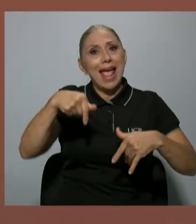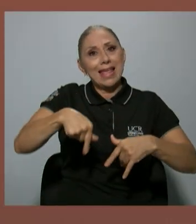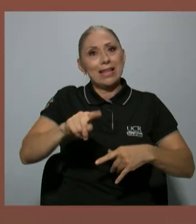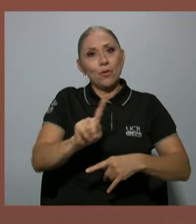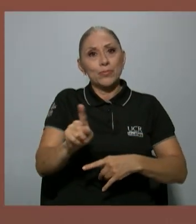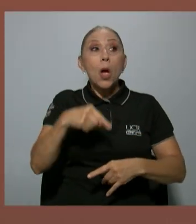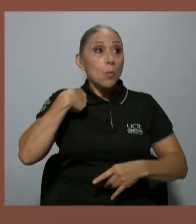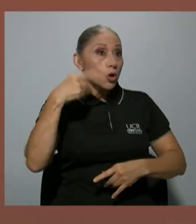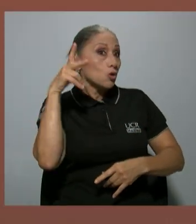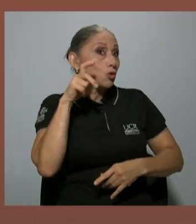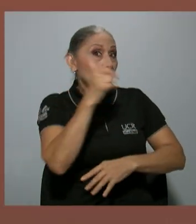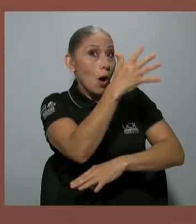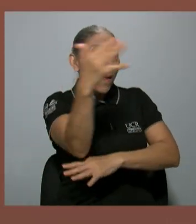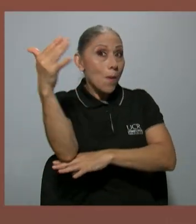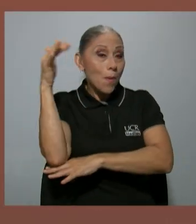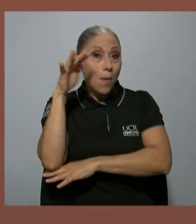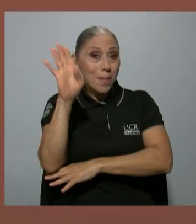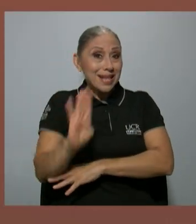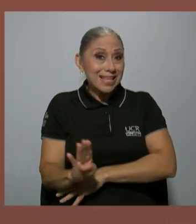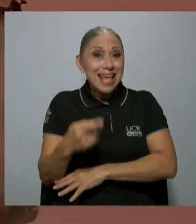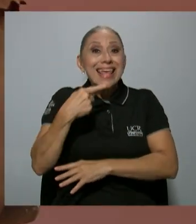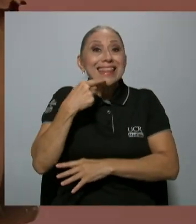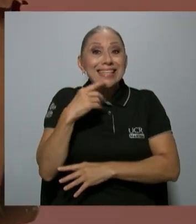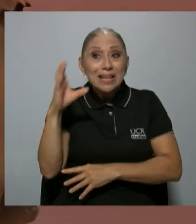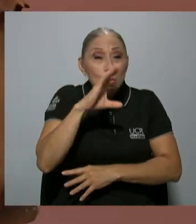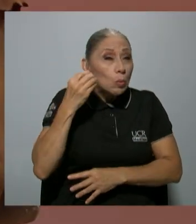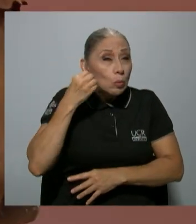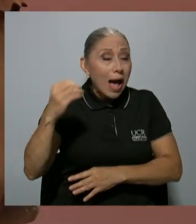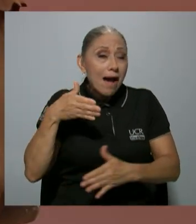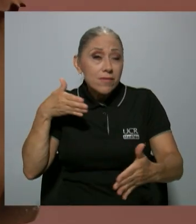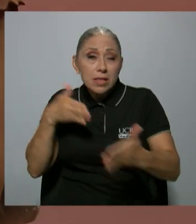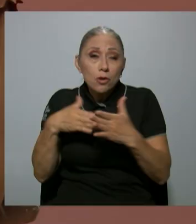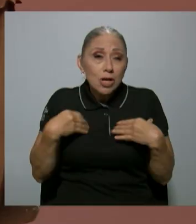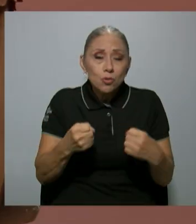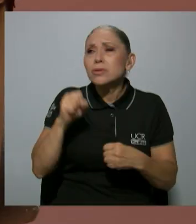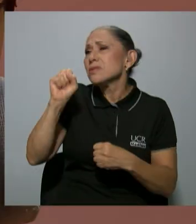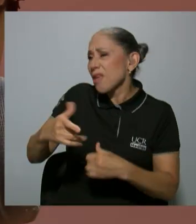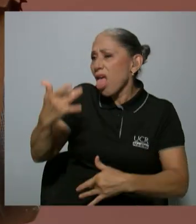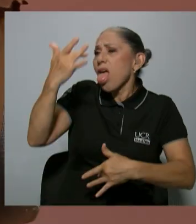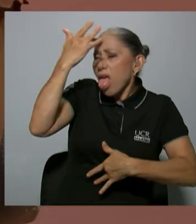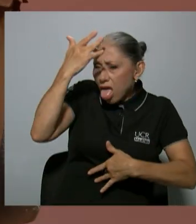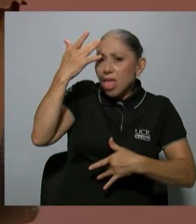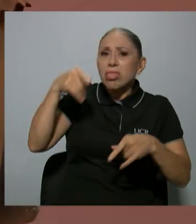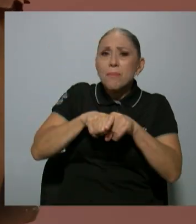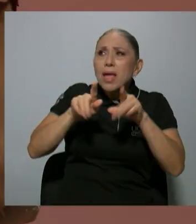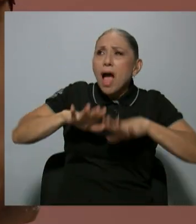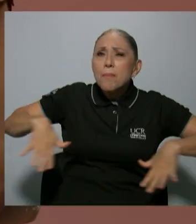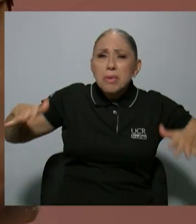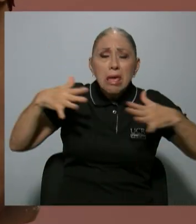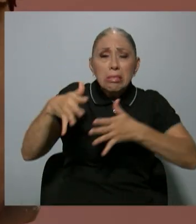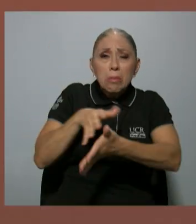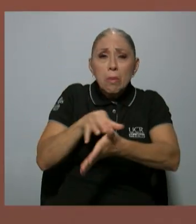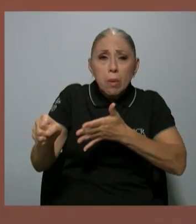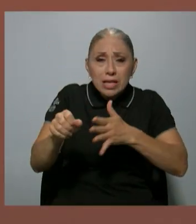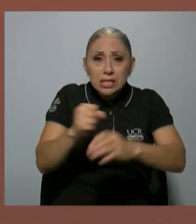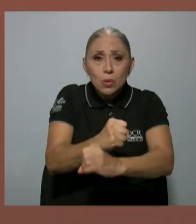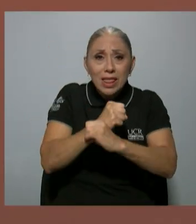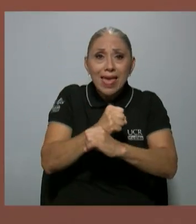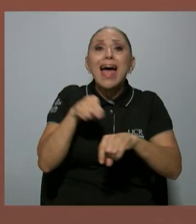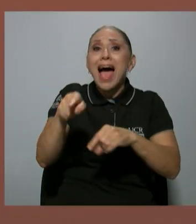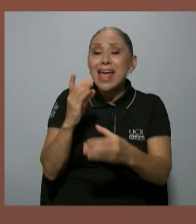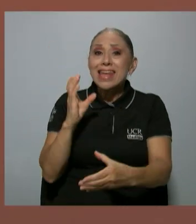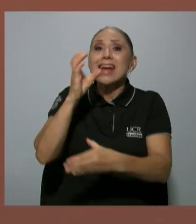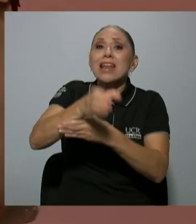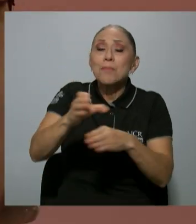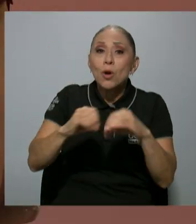Amazonía brasileña que dicen que la minería ha afectado muchísimo su salud. Claro, la salud, el ambiente y la seguridad, porque de por medio hay crimen organizado. ¿Y eso solo está